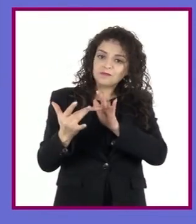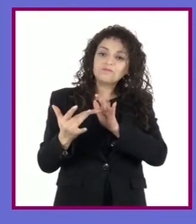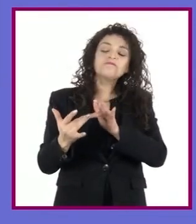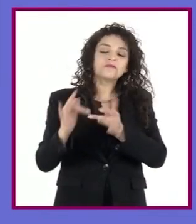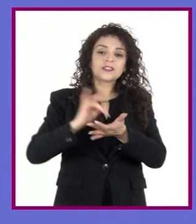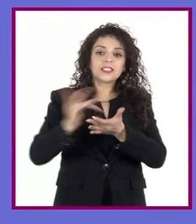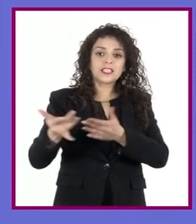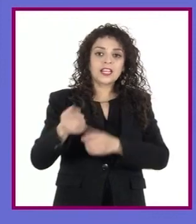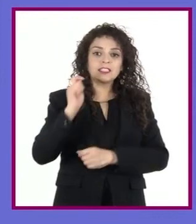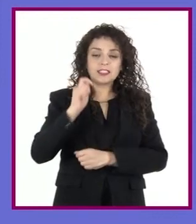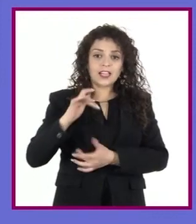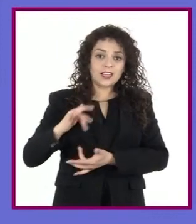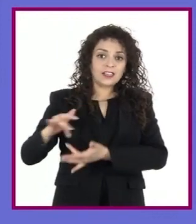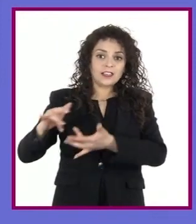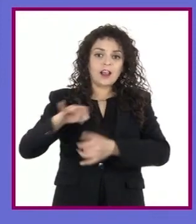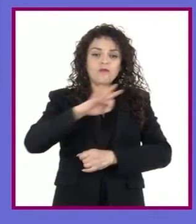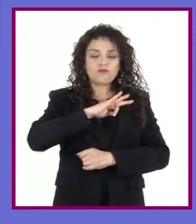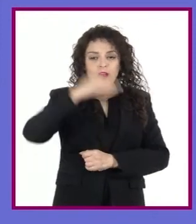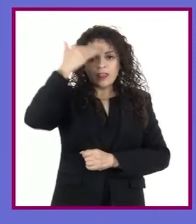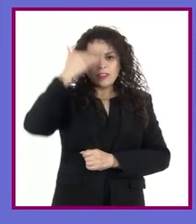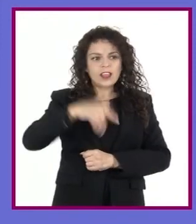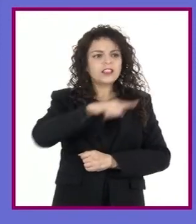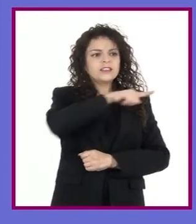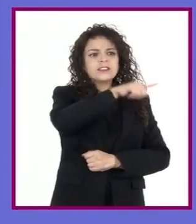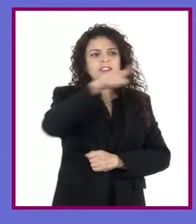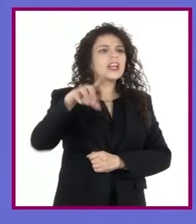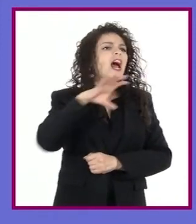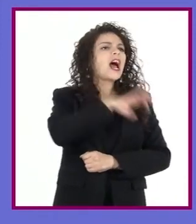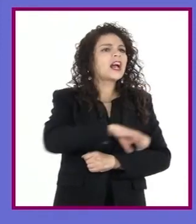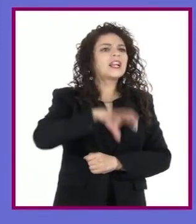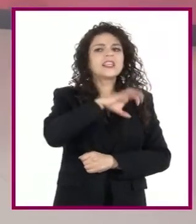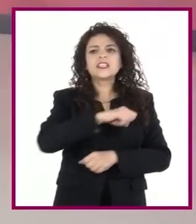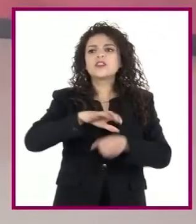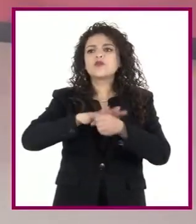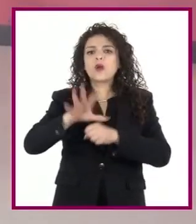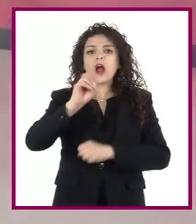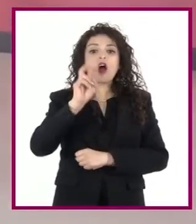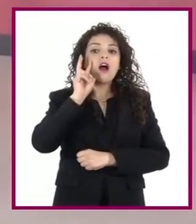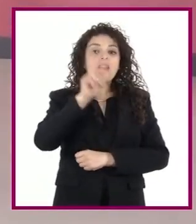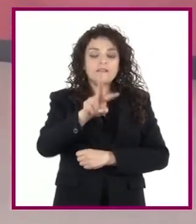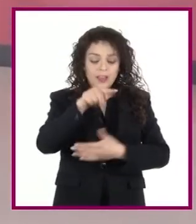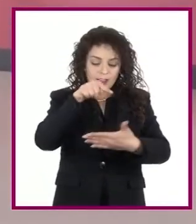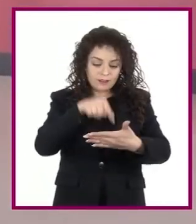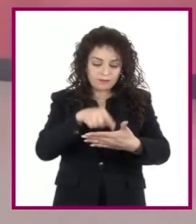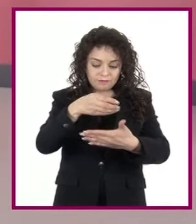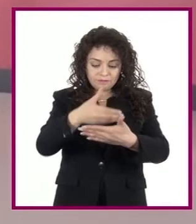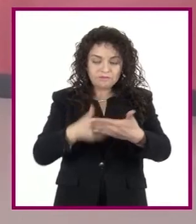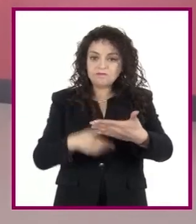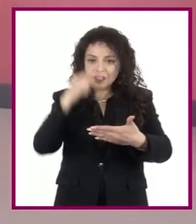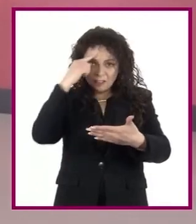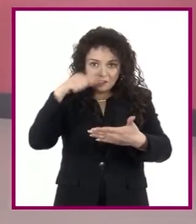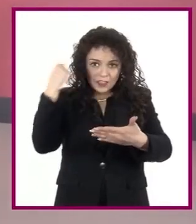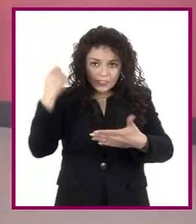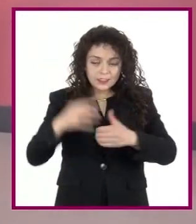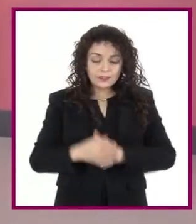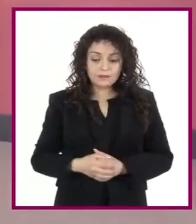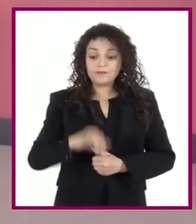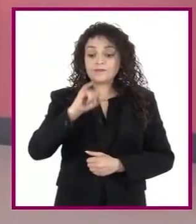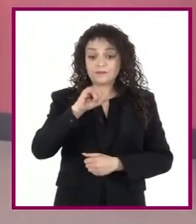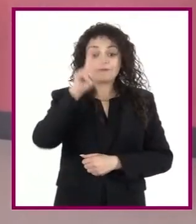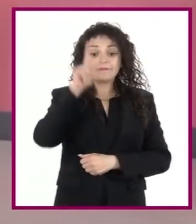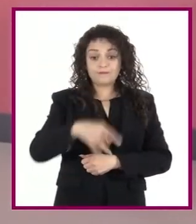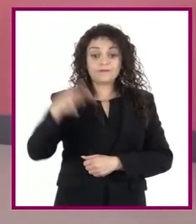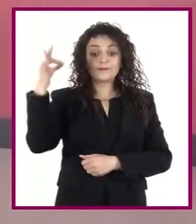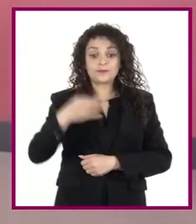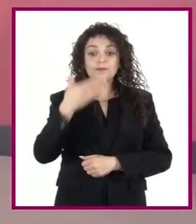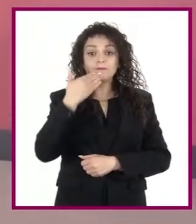permiten conocer los gustos de los otros o verlos virtualmente. Exacto. Lo que acabas de realizar es otro